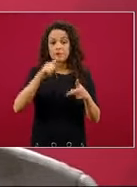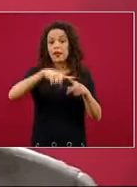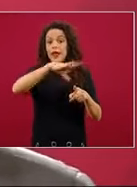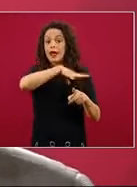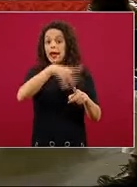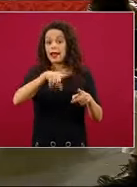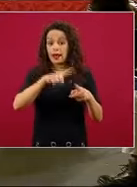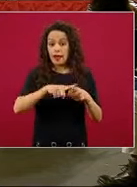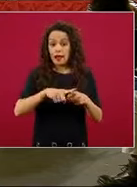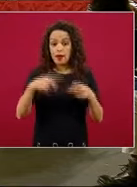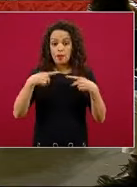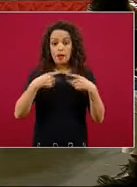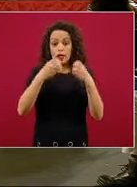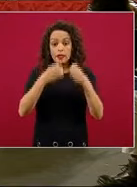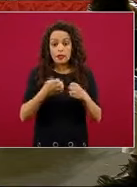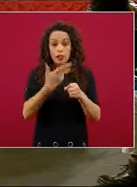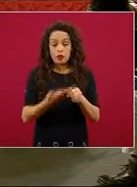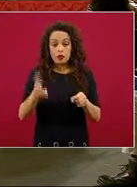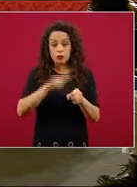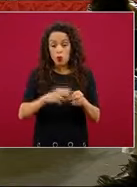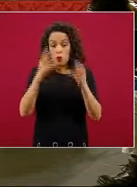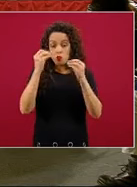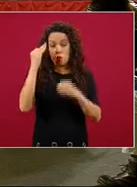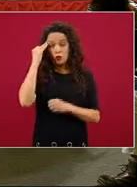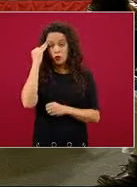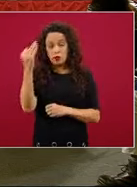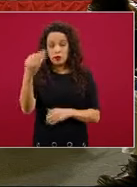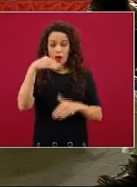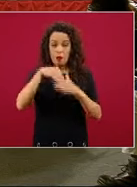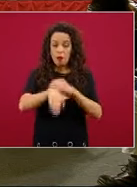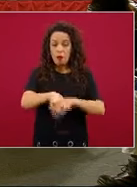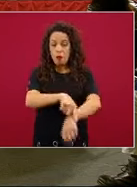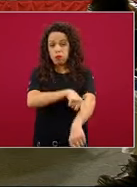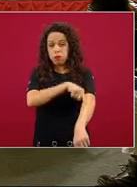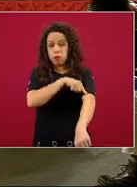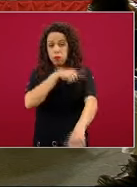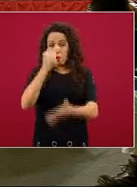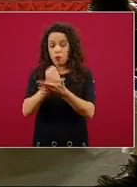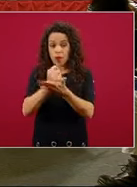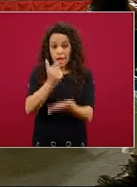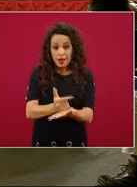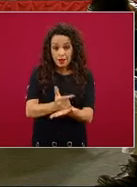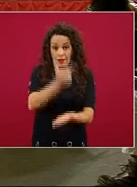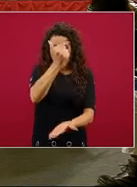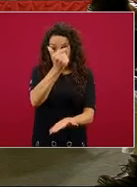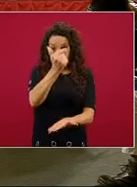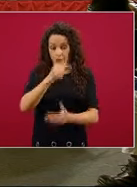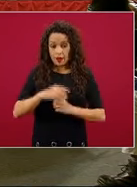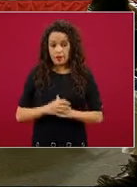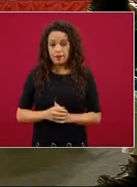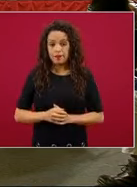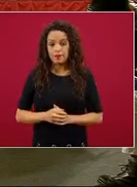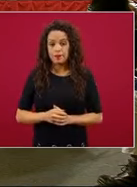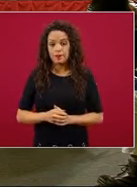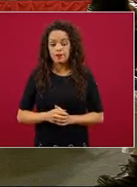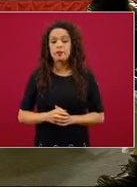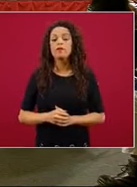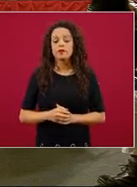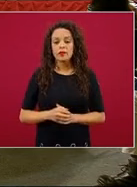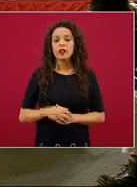que están hospitalizadas por largo tiempo, particularmente en las unidades de terapia intensiva, enfrentan un